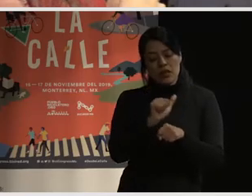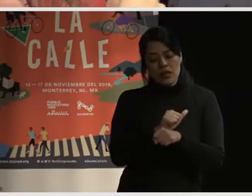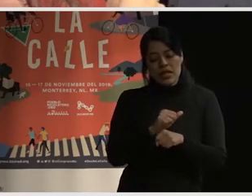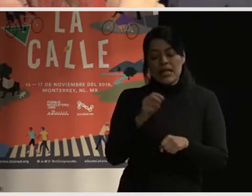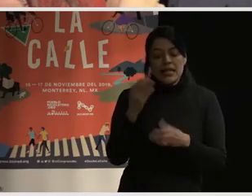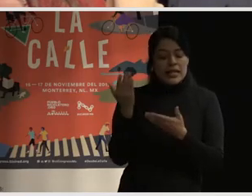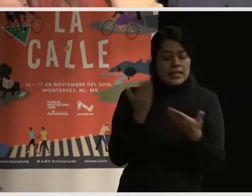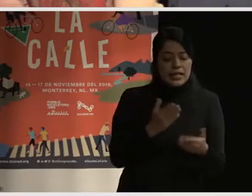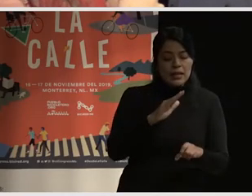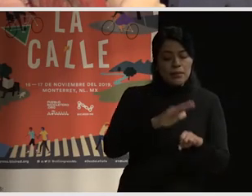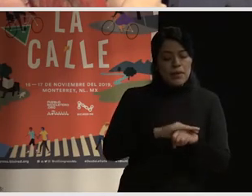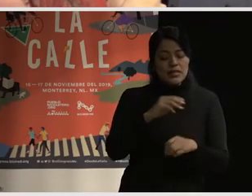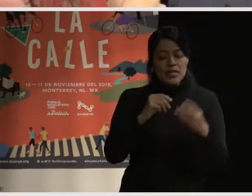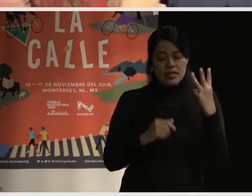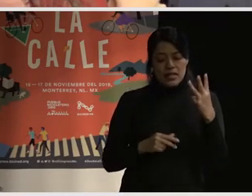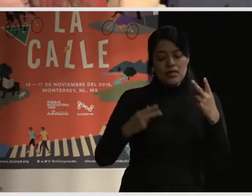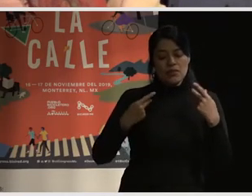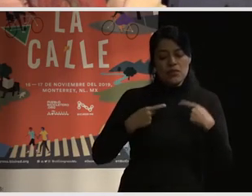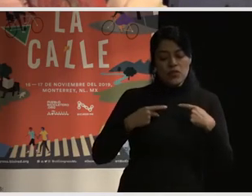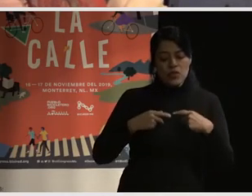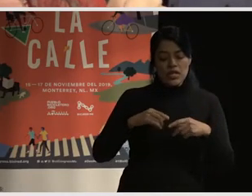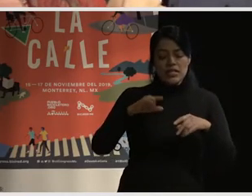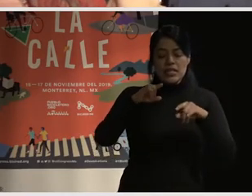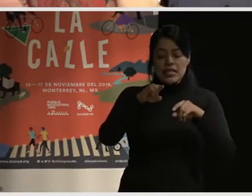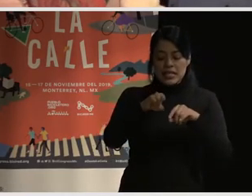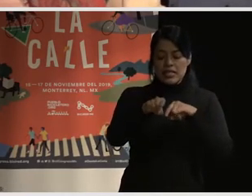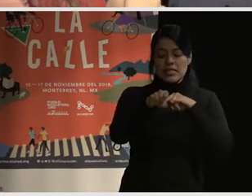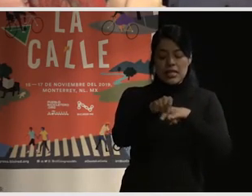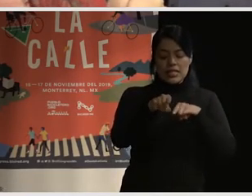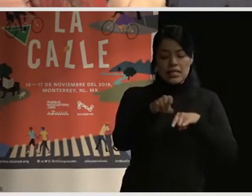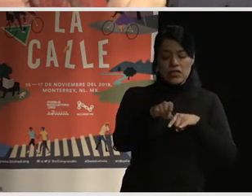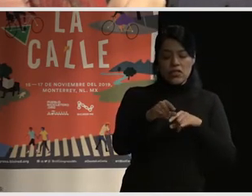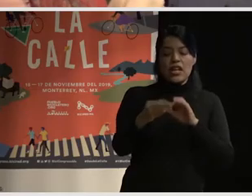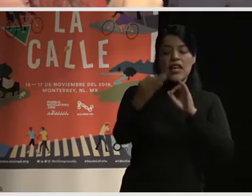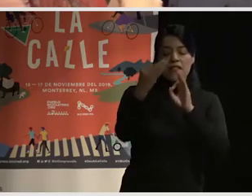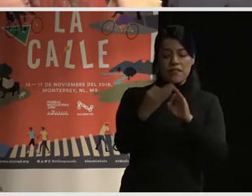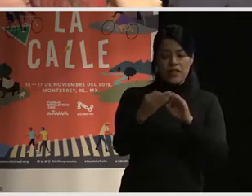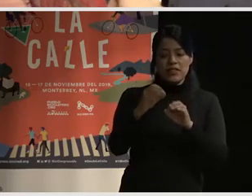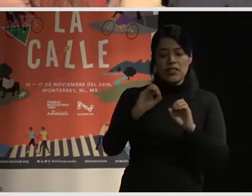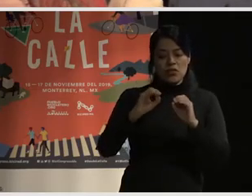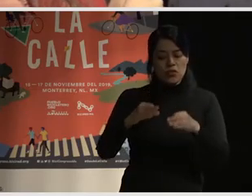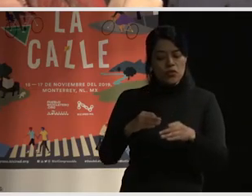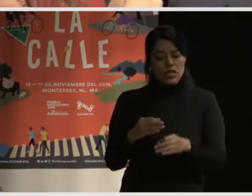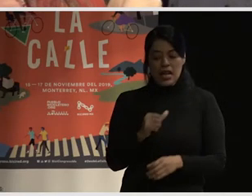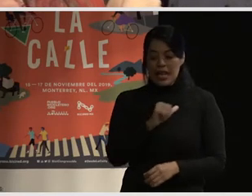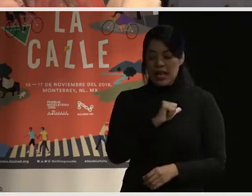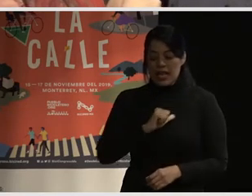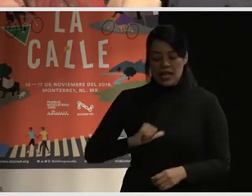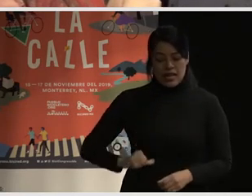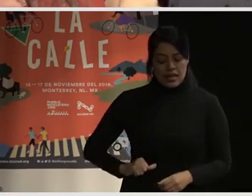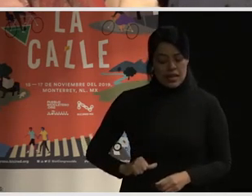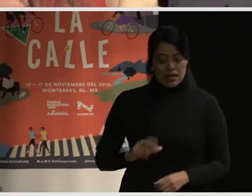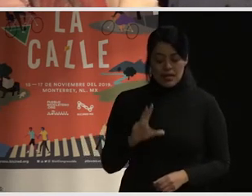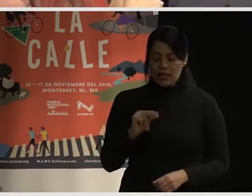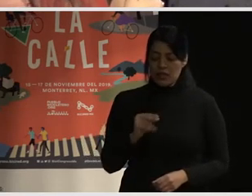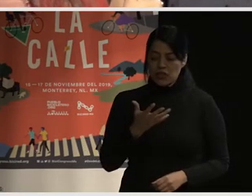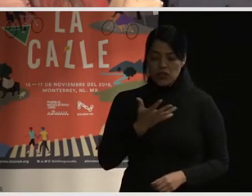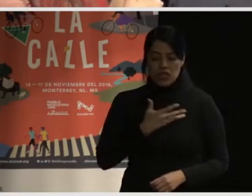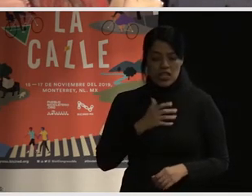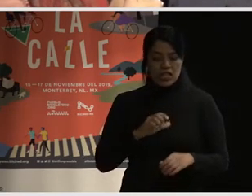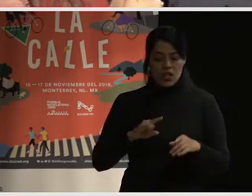personas se estaciona en frente de su oficina ni siquiera el alcalde tiene un estacionamiento asignado entonces